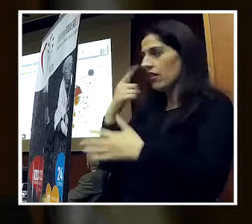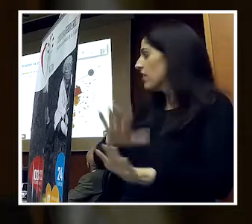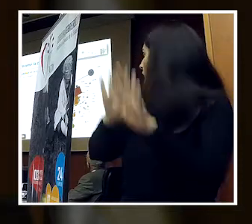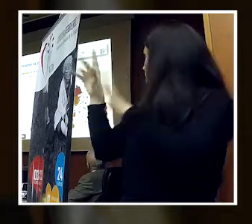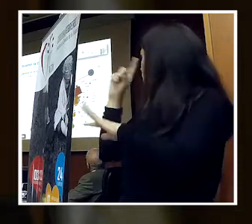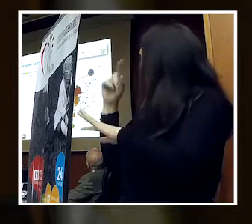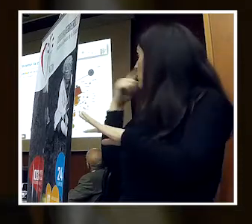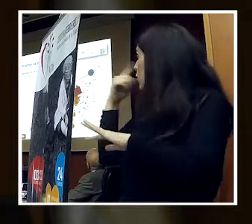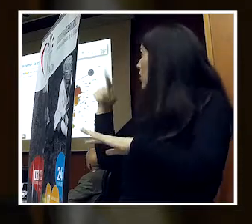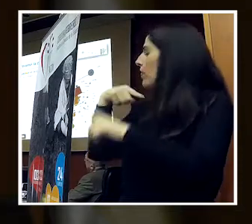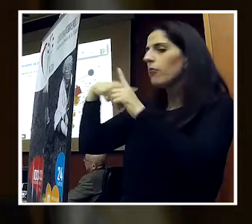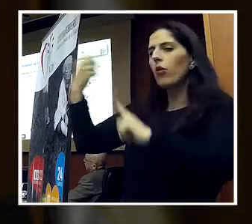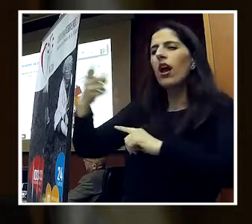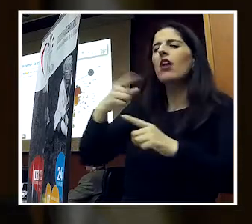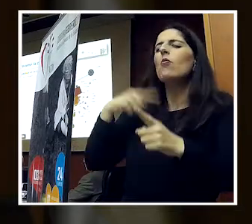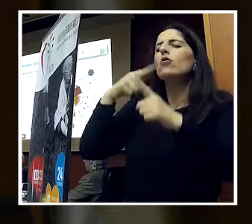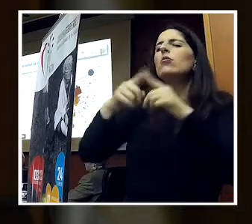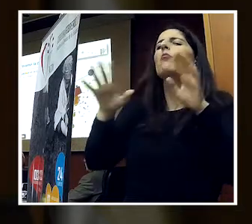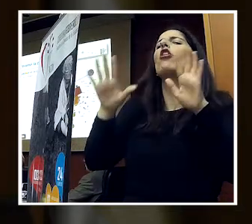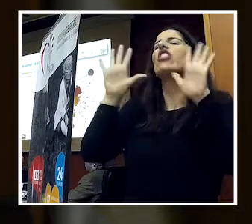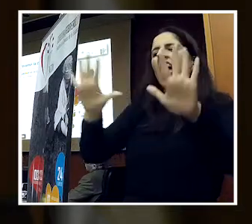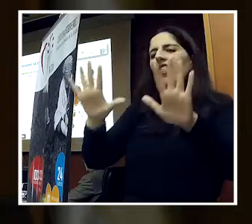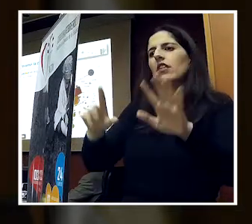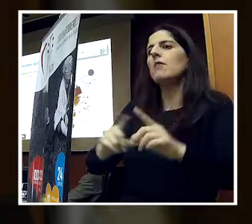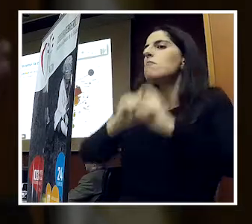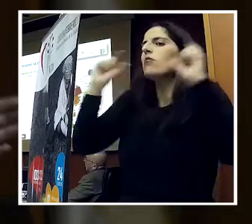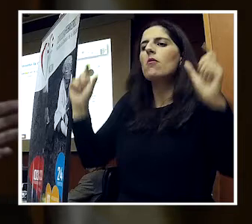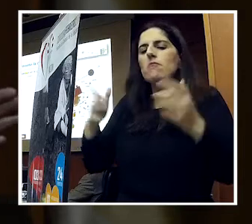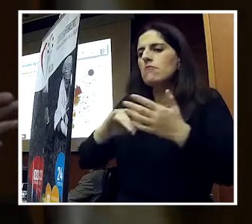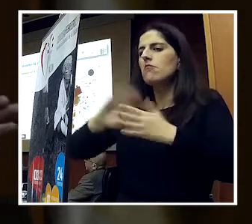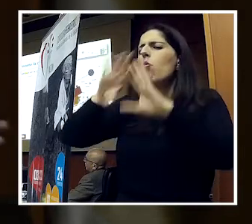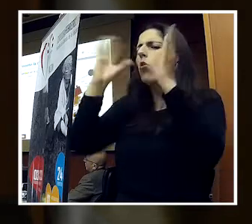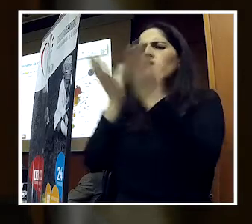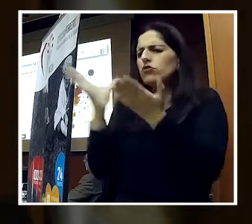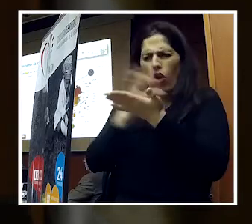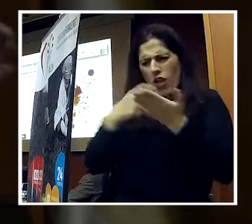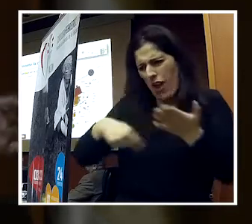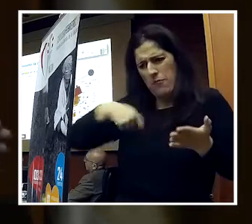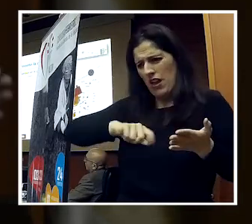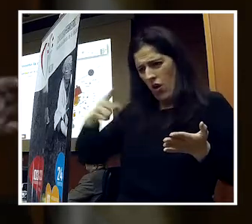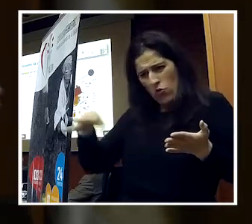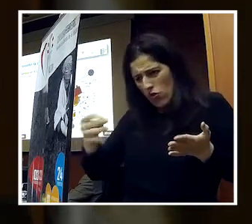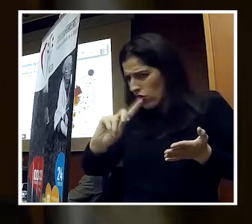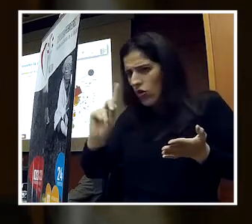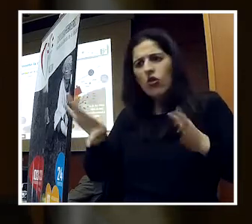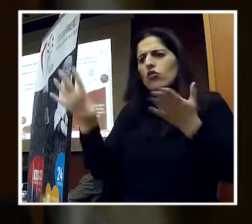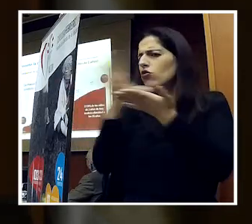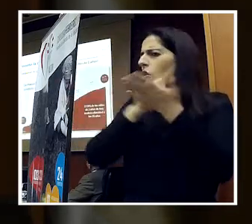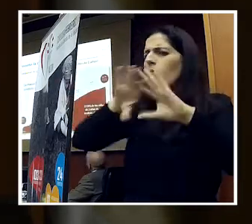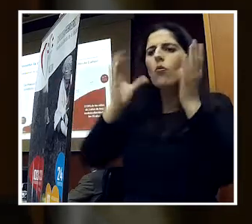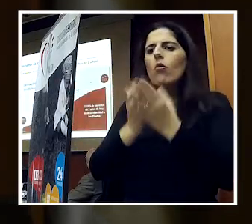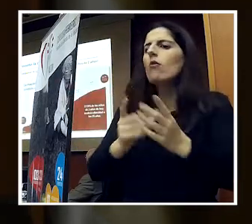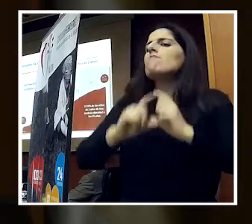hemos multiplicado por 10 en los últimos 40 años el tema de obesidad a nivel mundial, no en España, en Andalucía, en Europa, a nivel